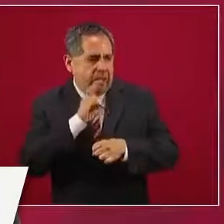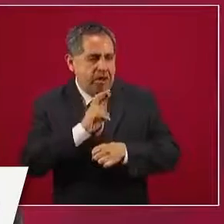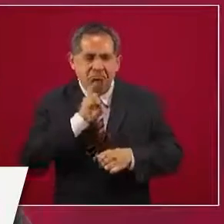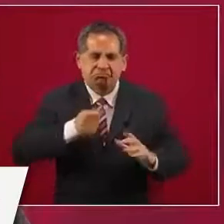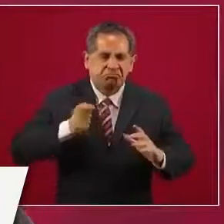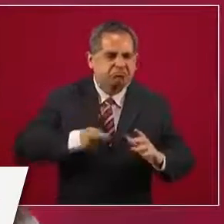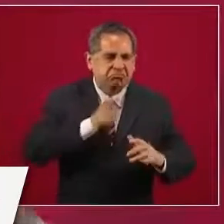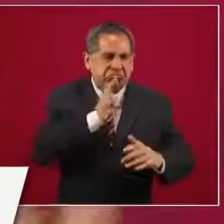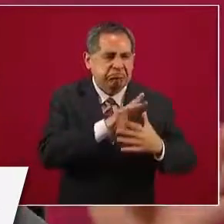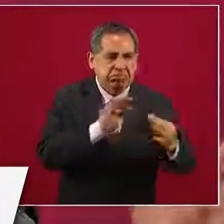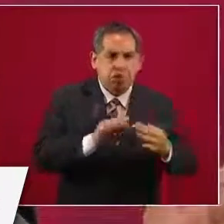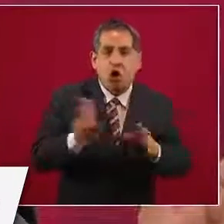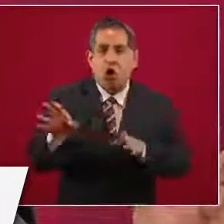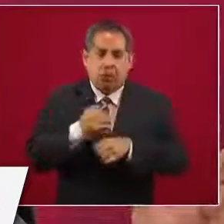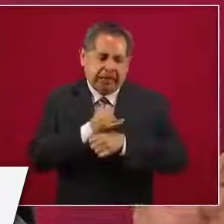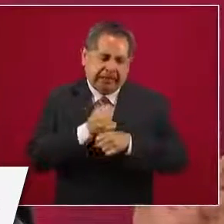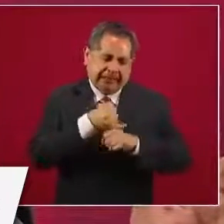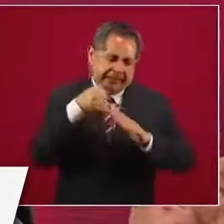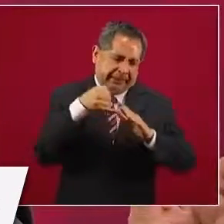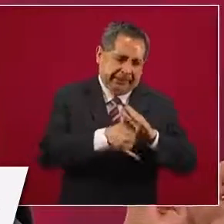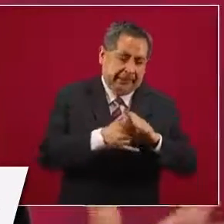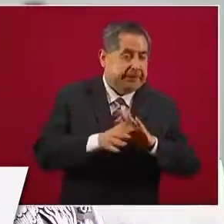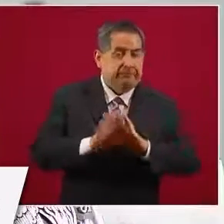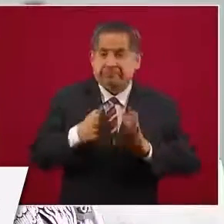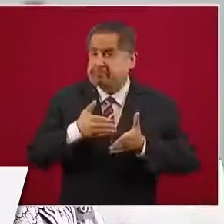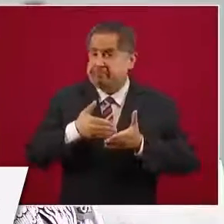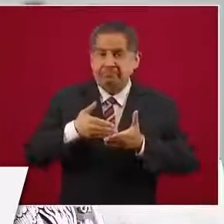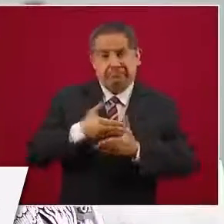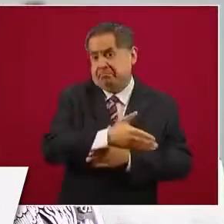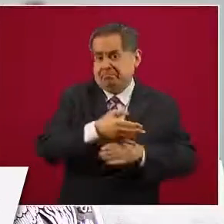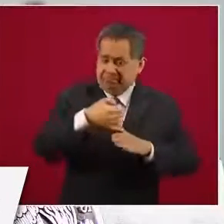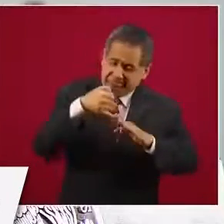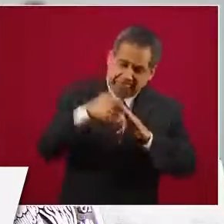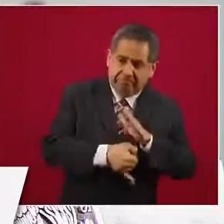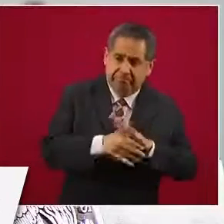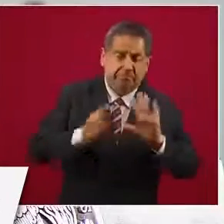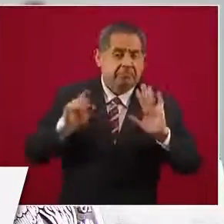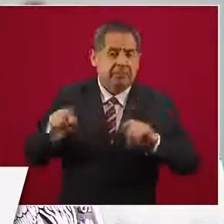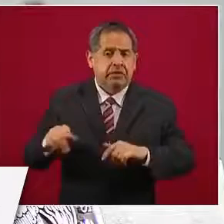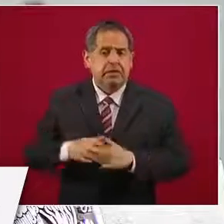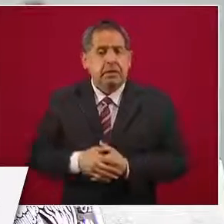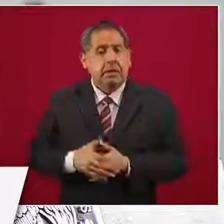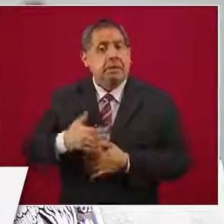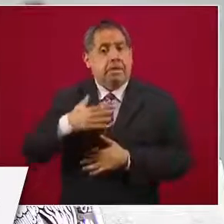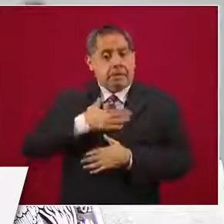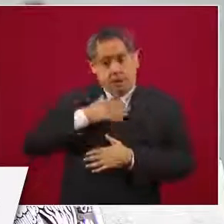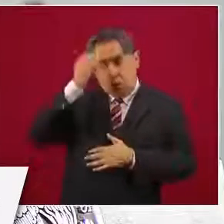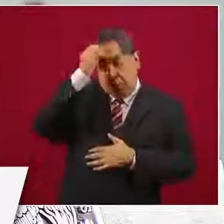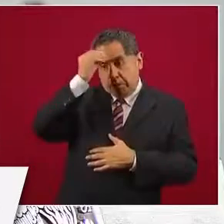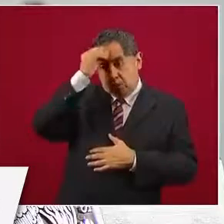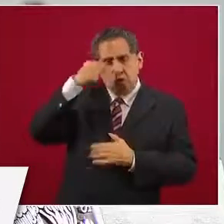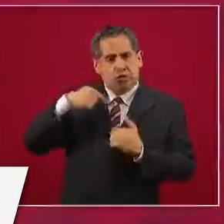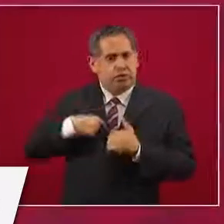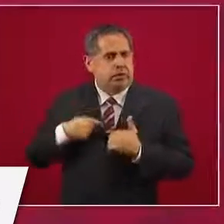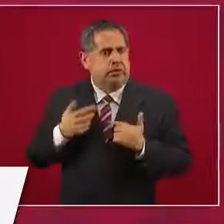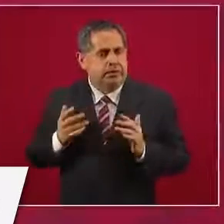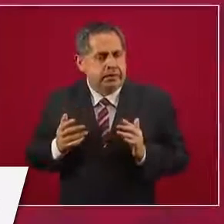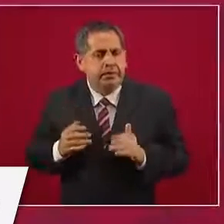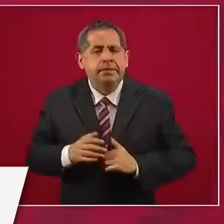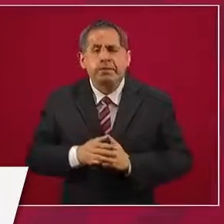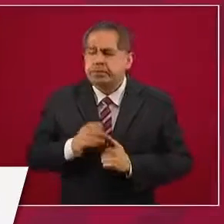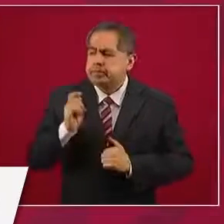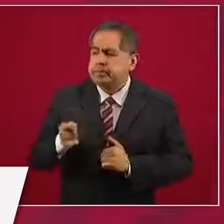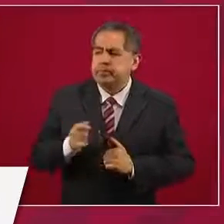resolver hasta dónde se va a llegar. Mi opinión es